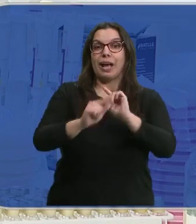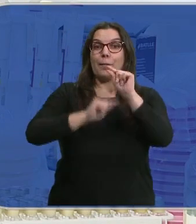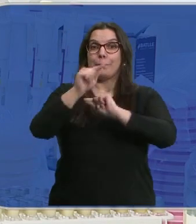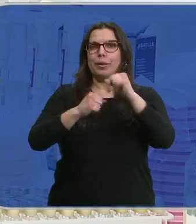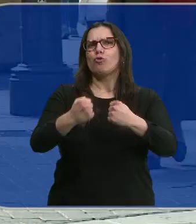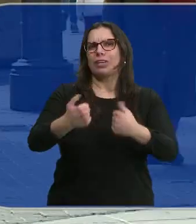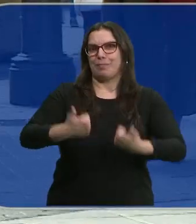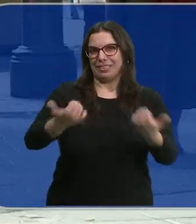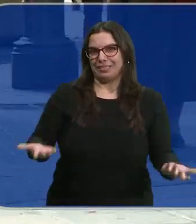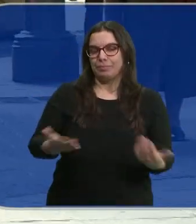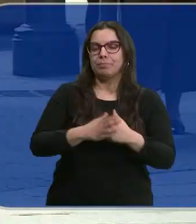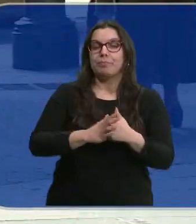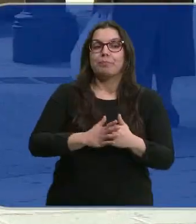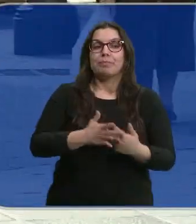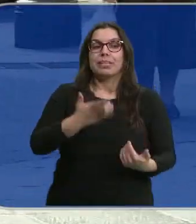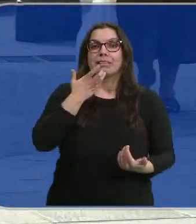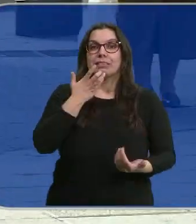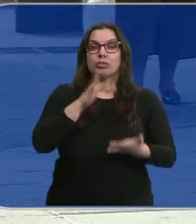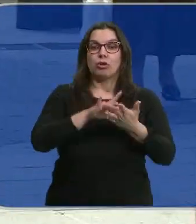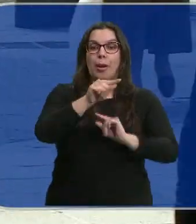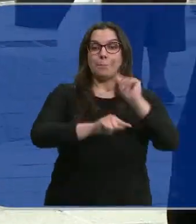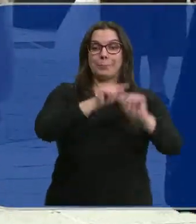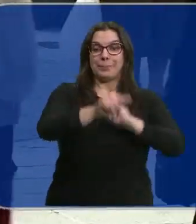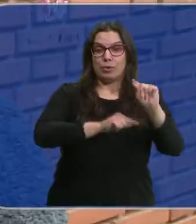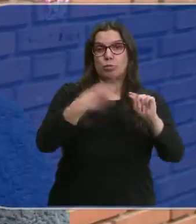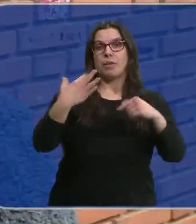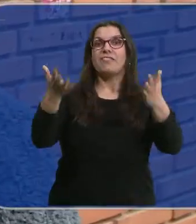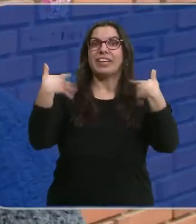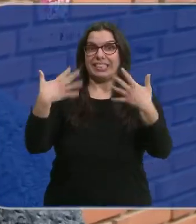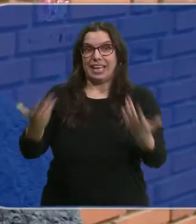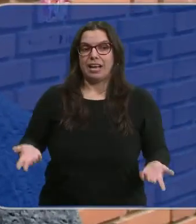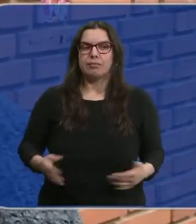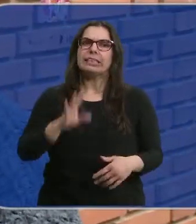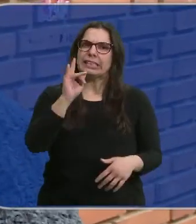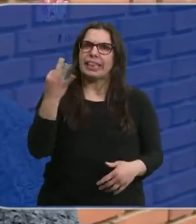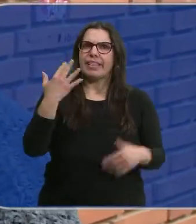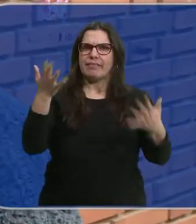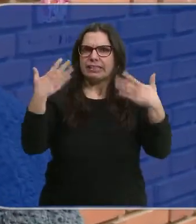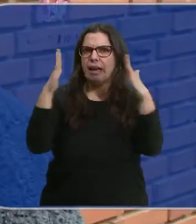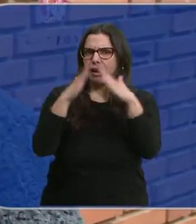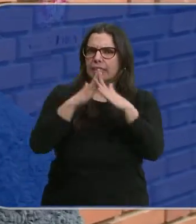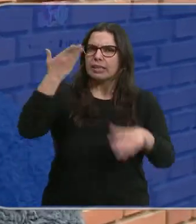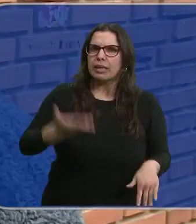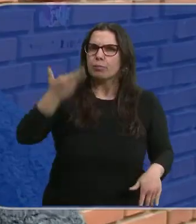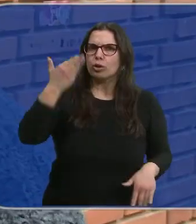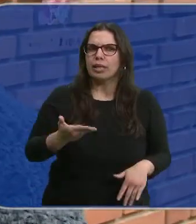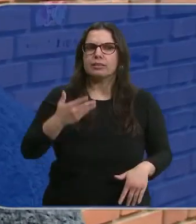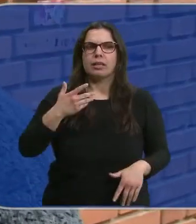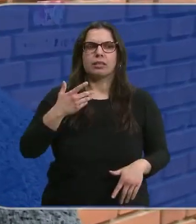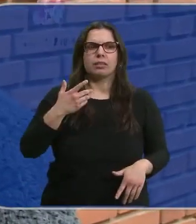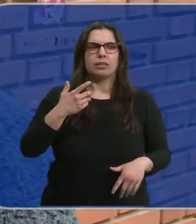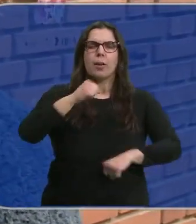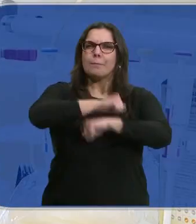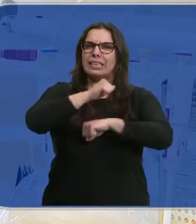de algunos tipos de virus. Claro que si lo producen virus, habrá que ventilar. Sí, hay que ventilar la casa. 10 minutos todas